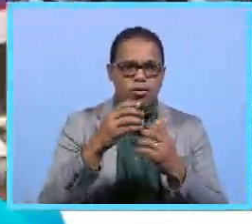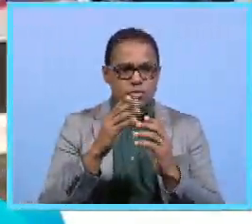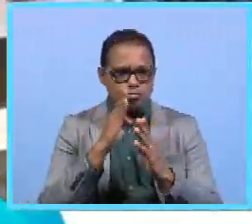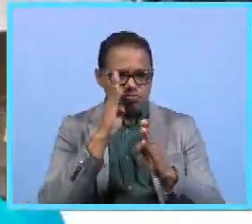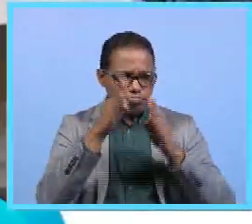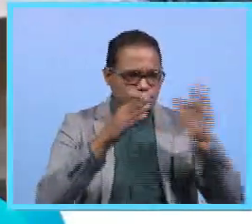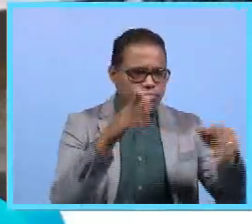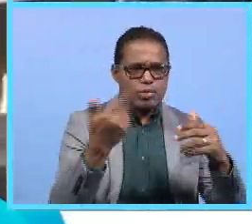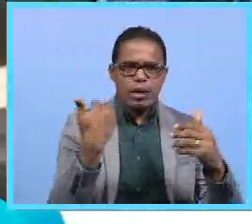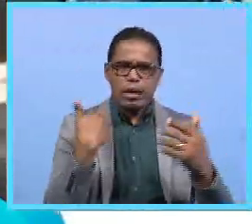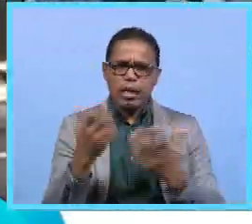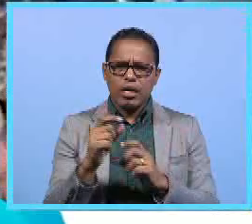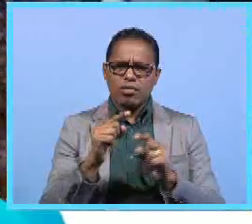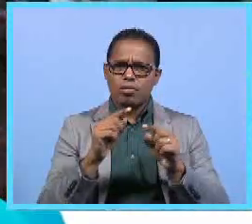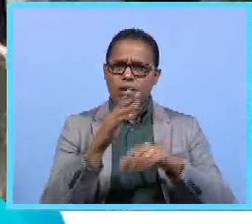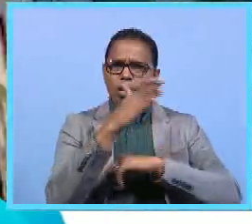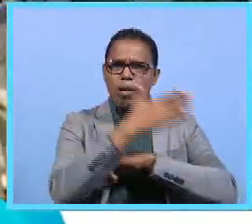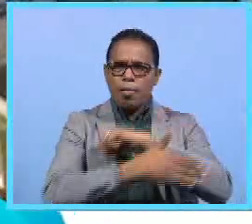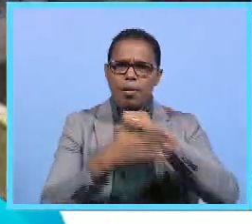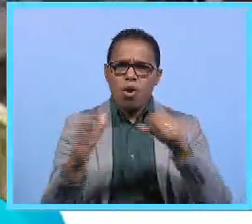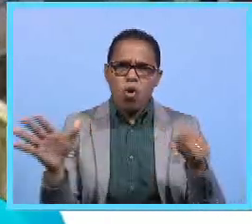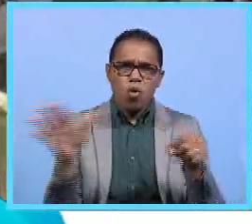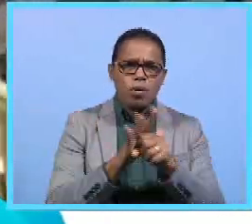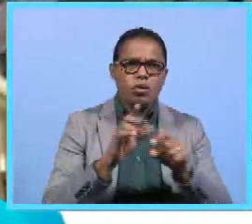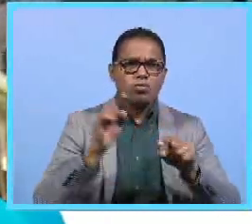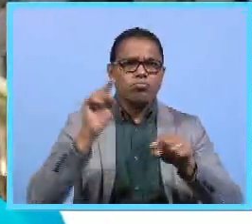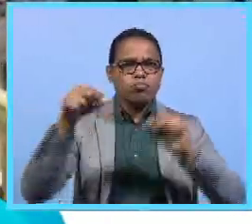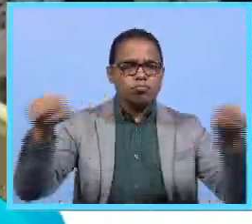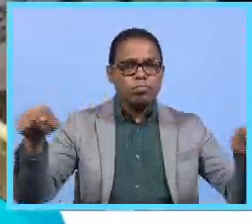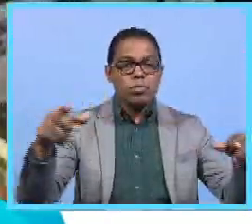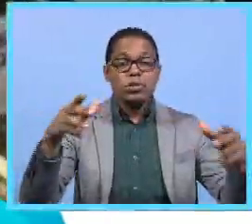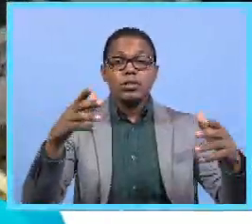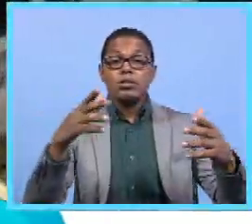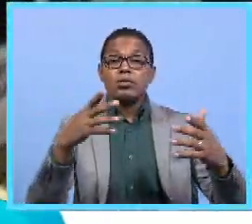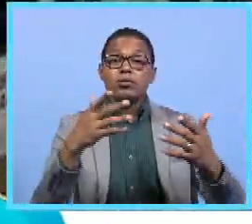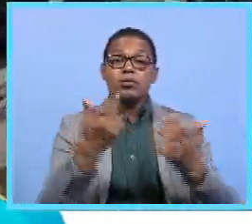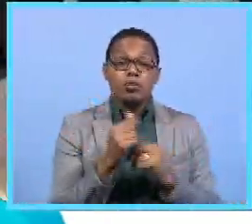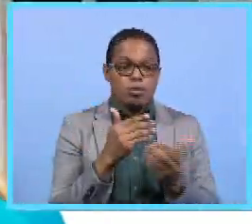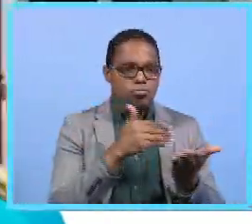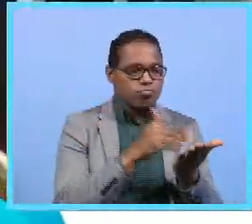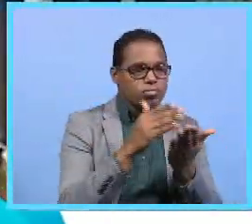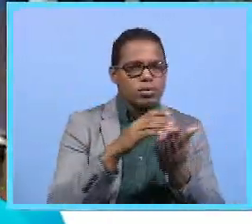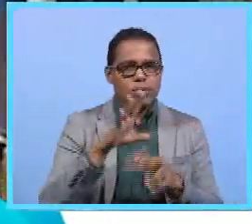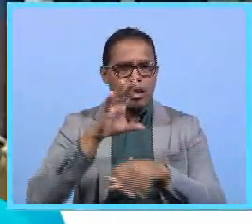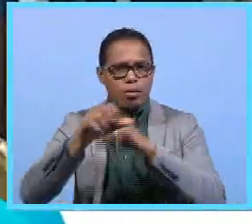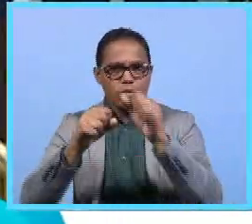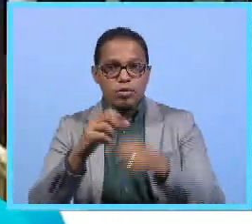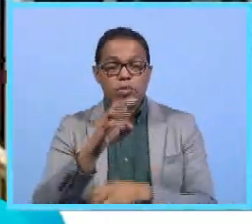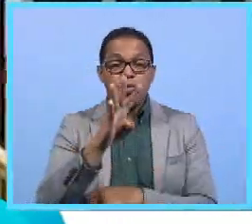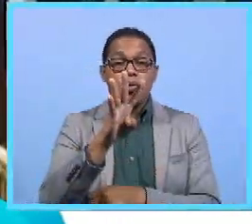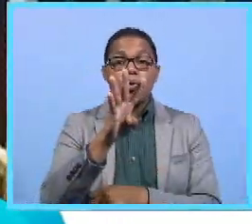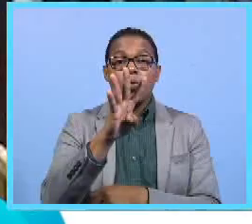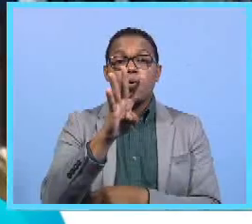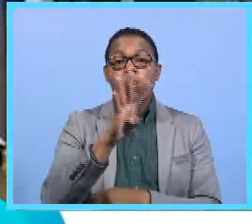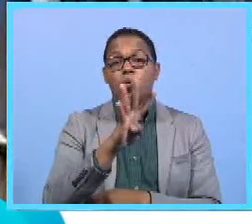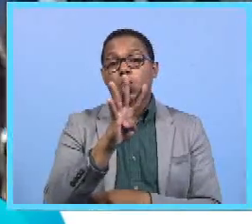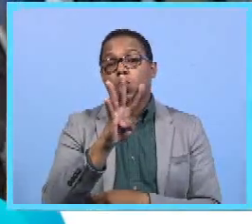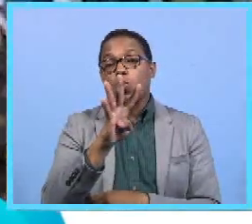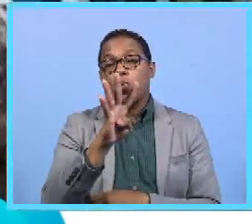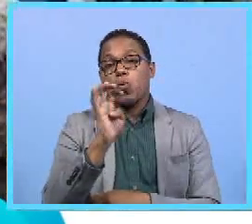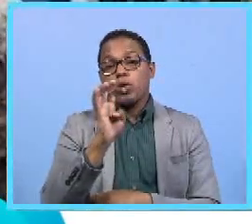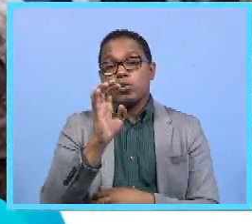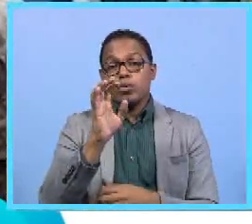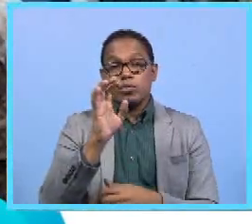llevan a cabo de manera simultánea en todo el país, pues han sido detenidos unos 4.973 extranjeros